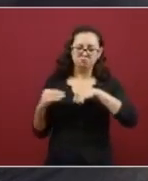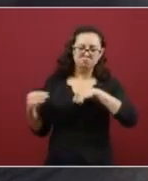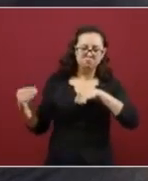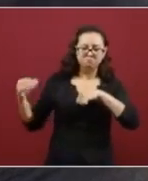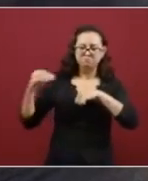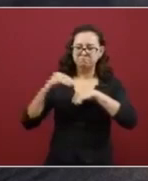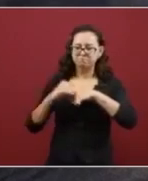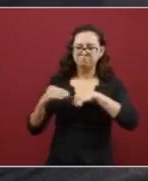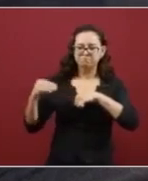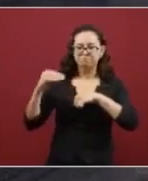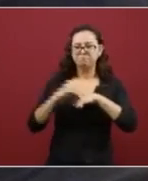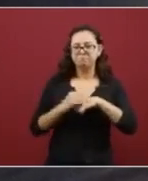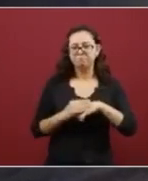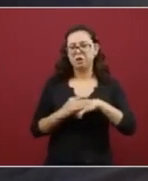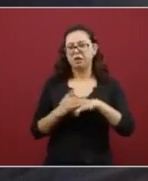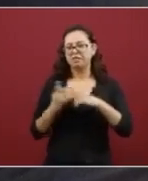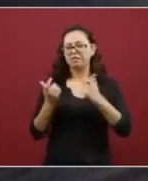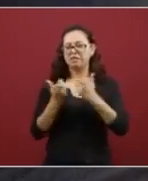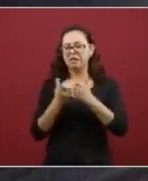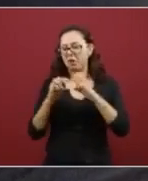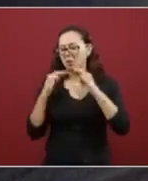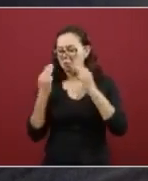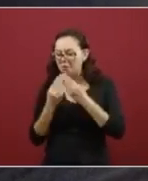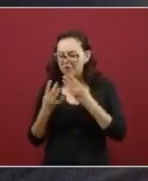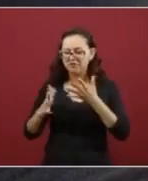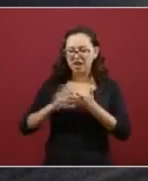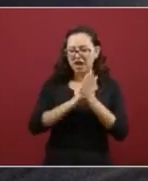el acusarlo de lavado de dinero.